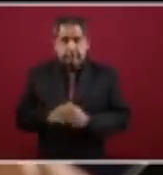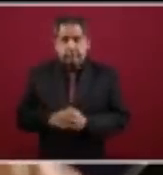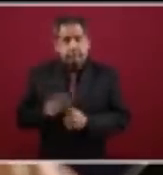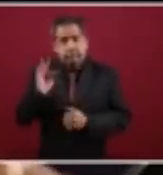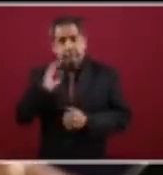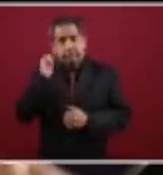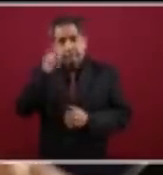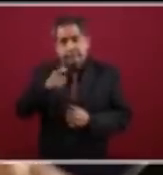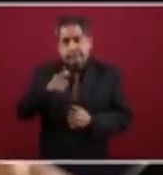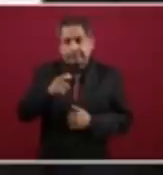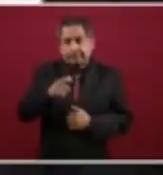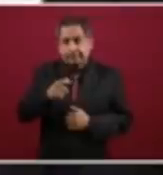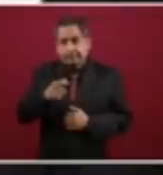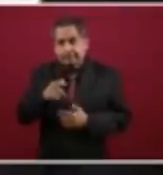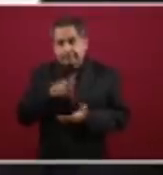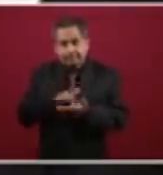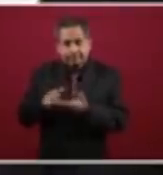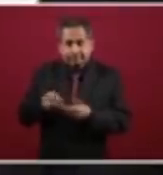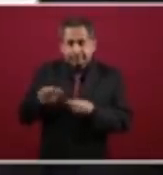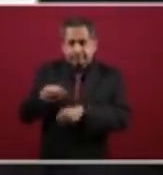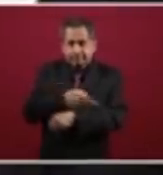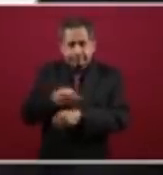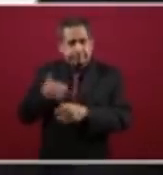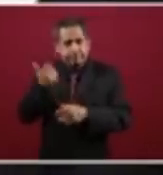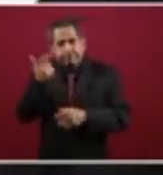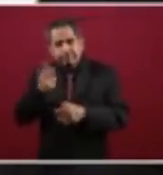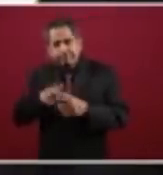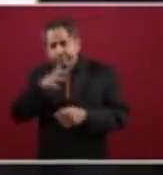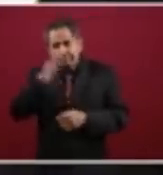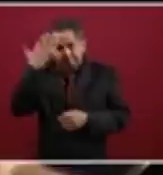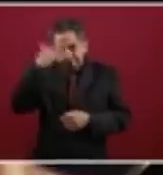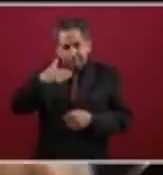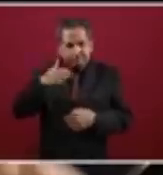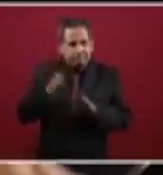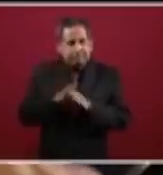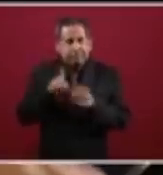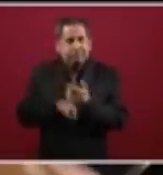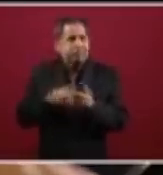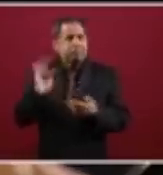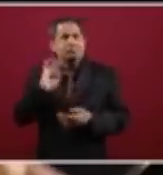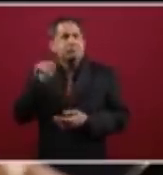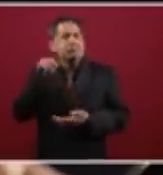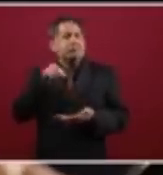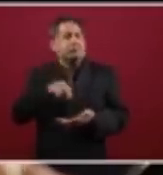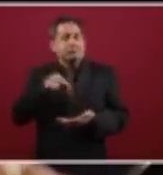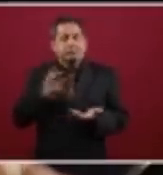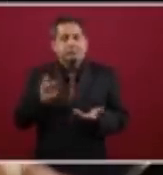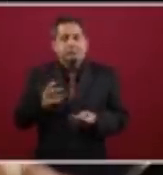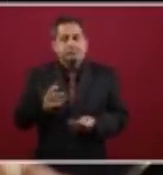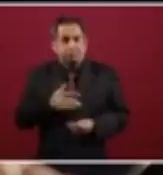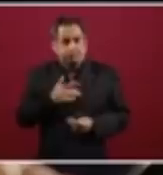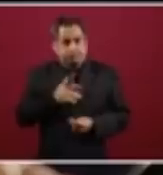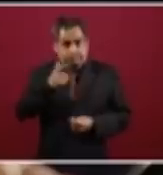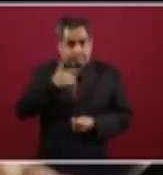tiene algún apoyo especial esta familia, si usted ya lo sabía, y si en su caso… ¿A usted le gustaría que un